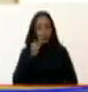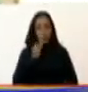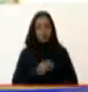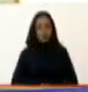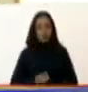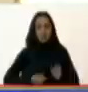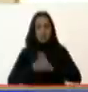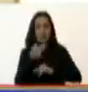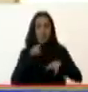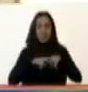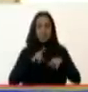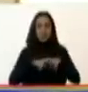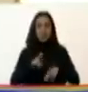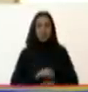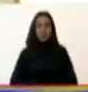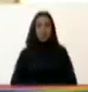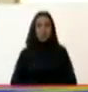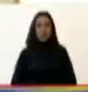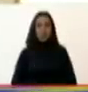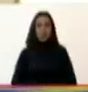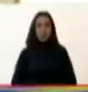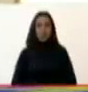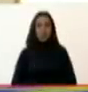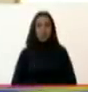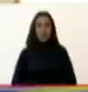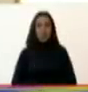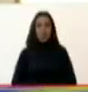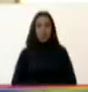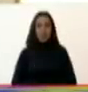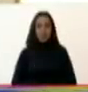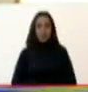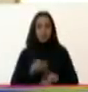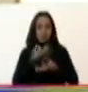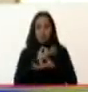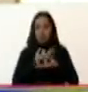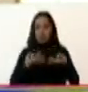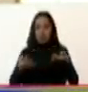parece? Tremenda cobertura de los sucesos de Ecuador.